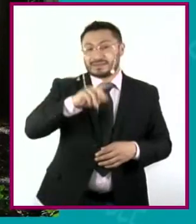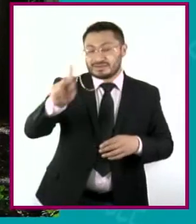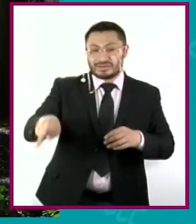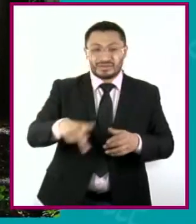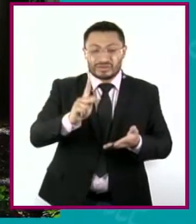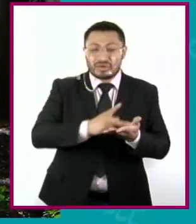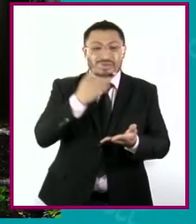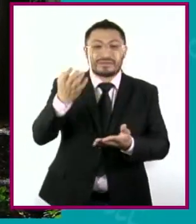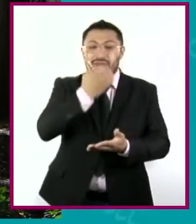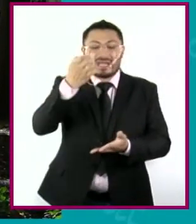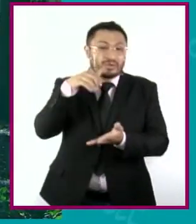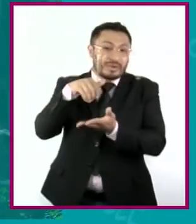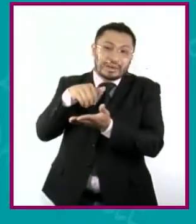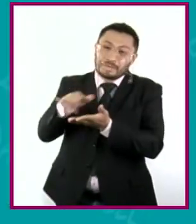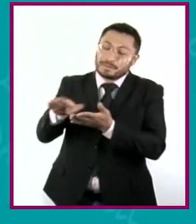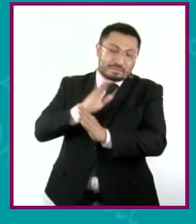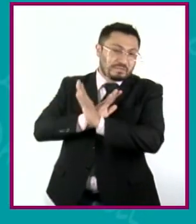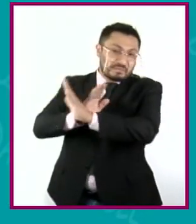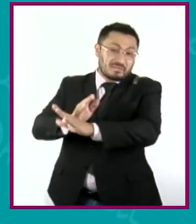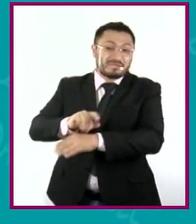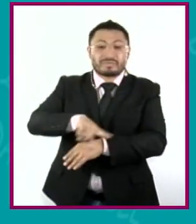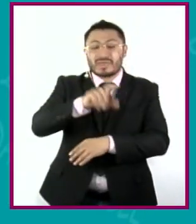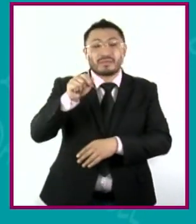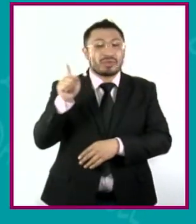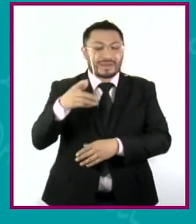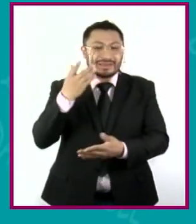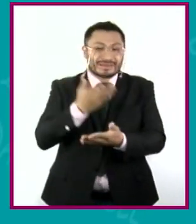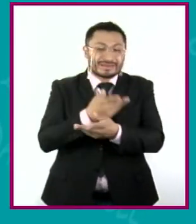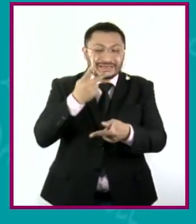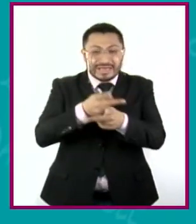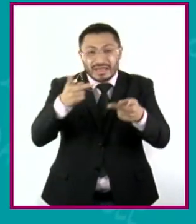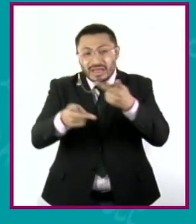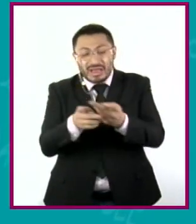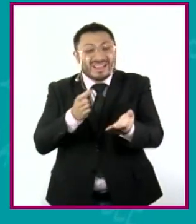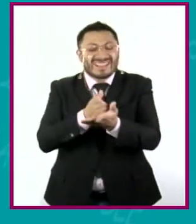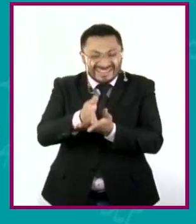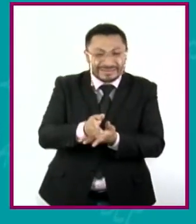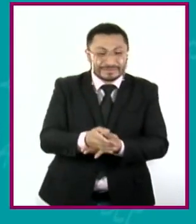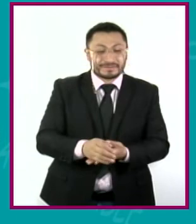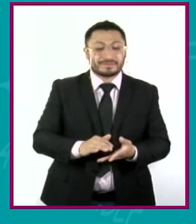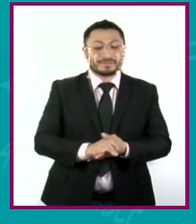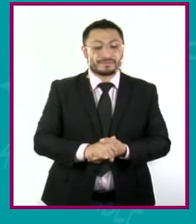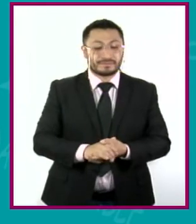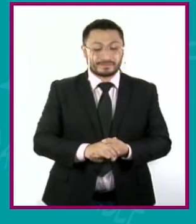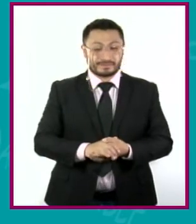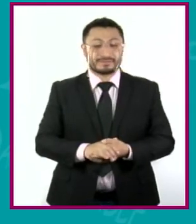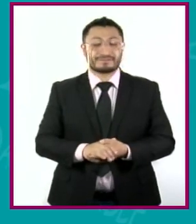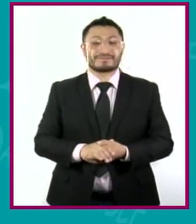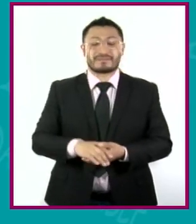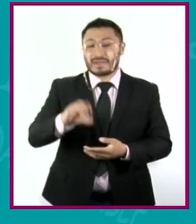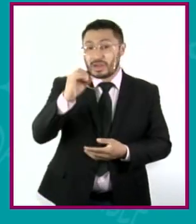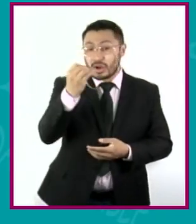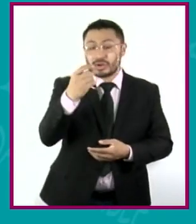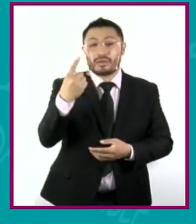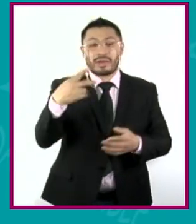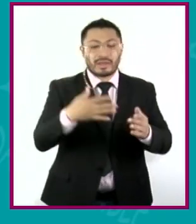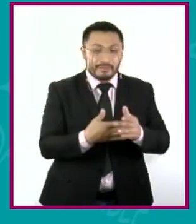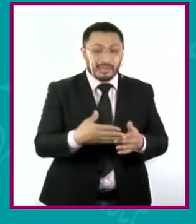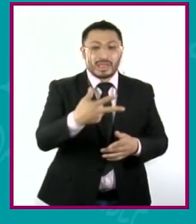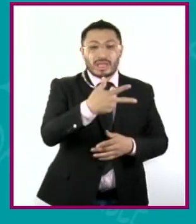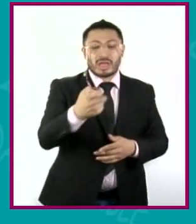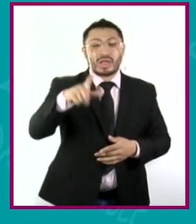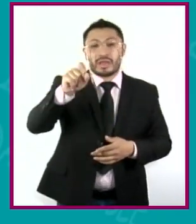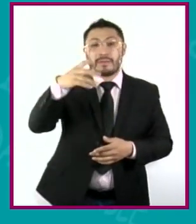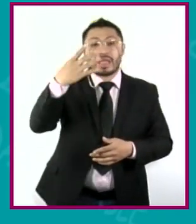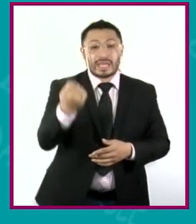Polytechnique. Entró en la École Préparatoire, más tarde conocida como École Normale Supérieure, en octubre de